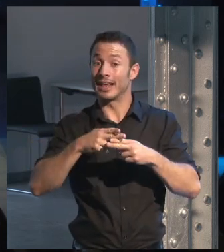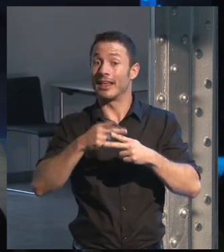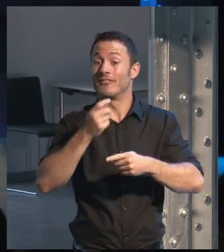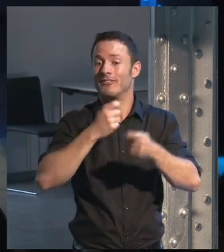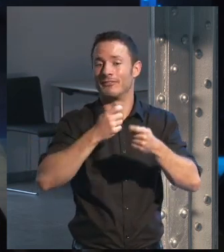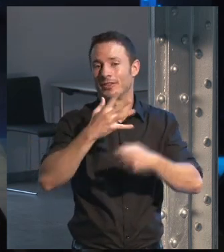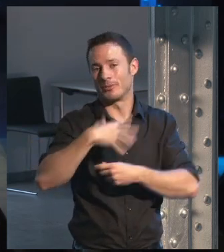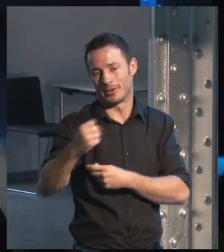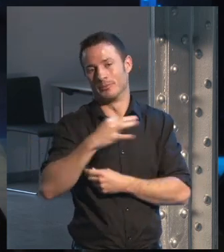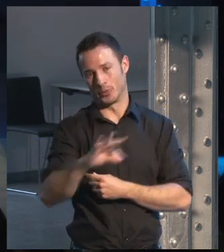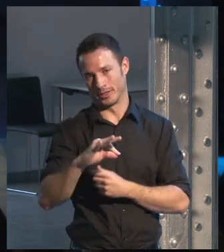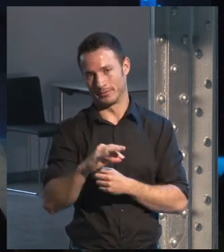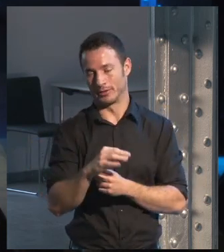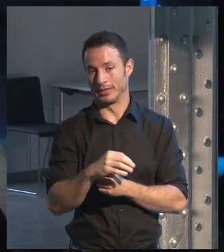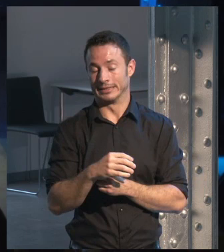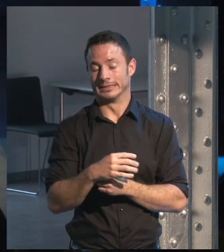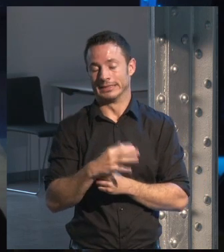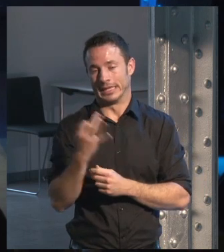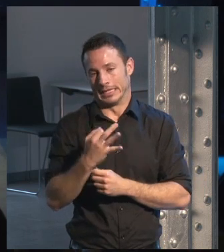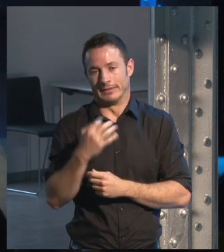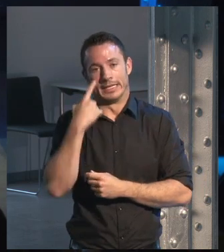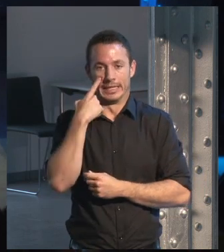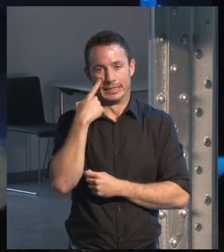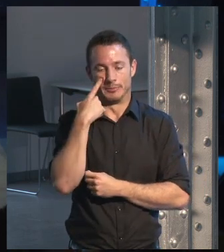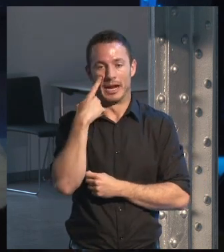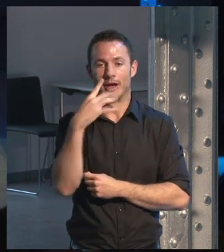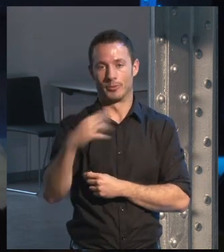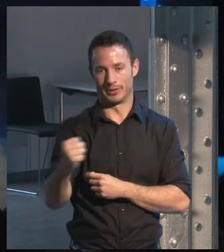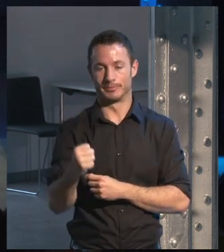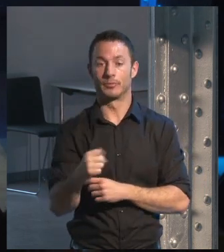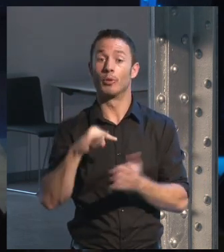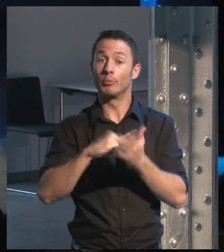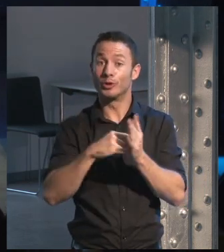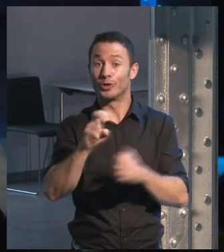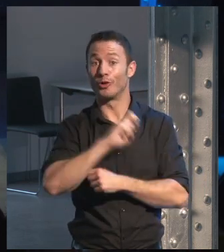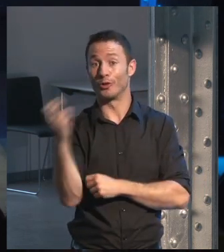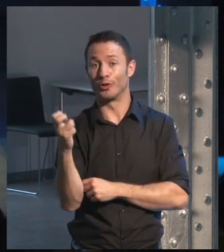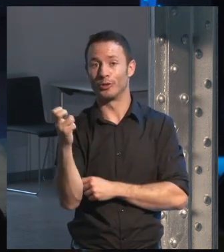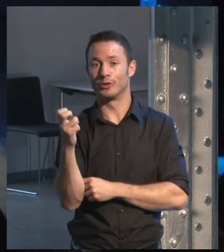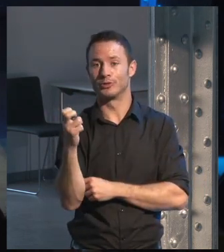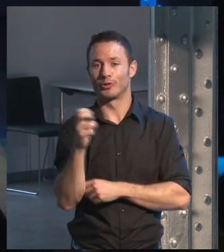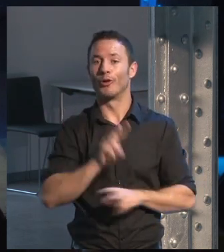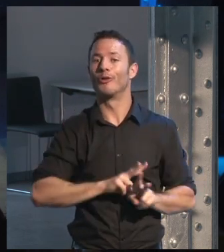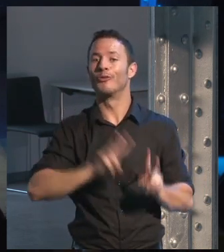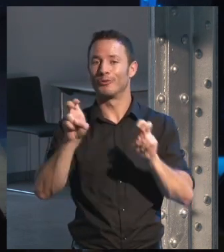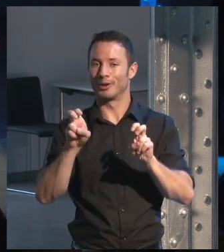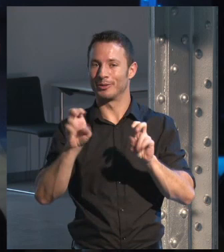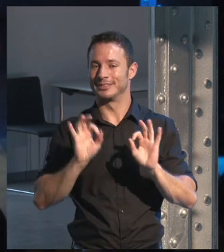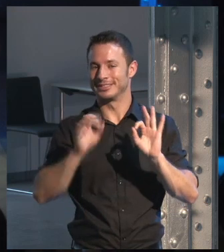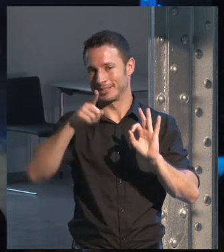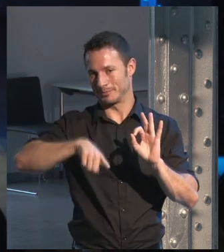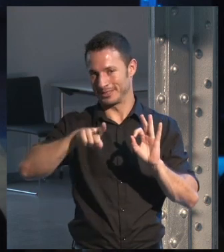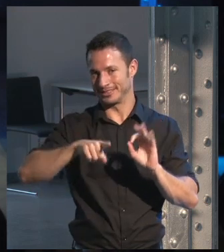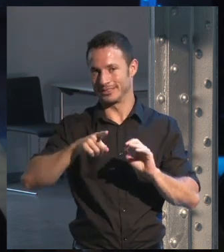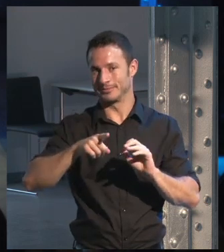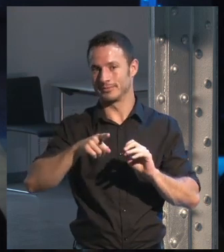atentos y que consigáis la entrada en ese momento. Otro de nuestros proyectos que tienen novedades este mes y al que tenemos